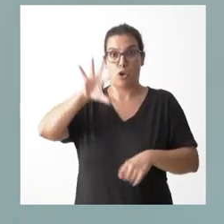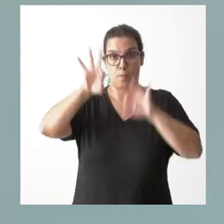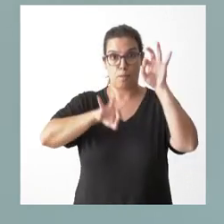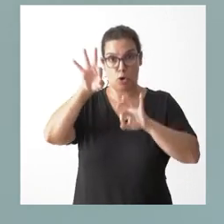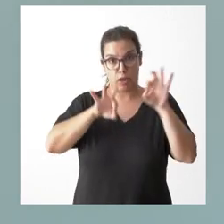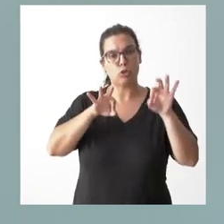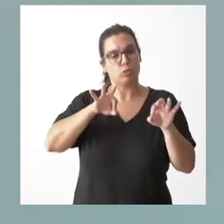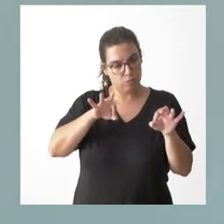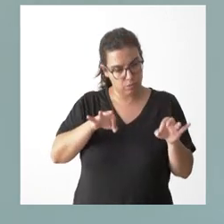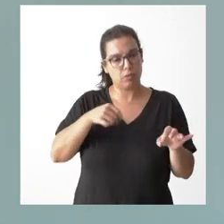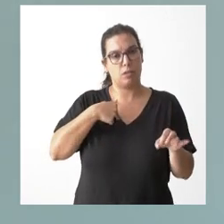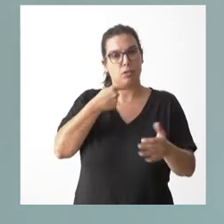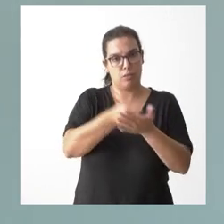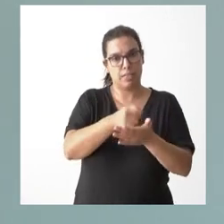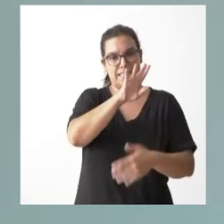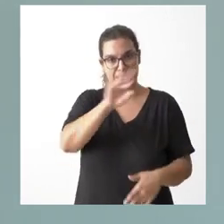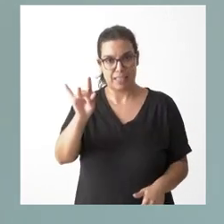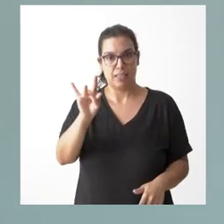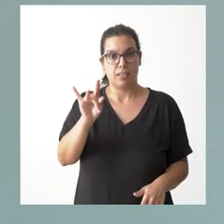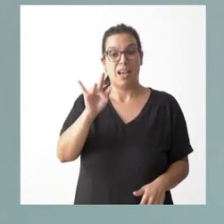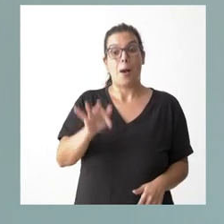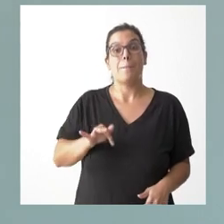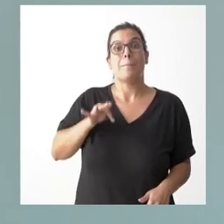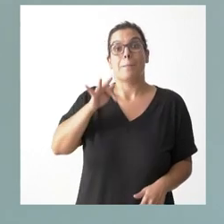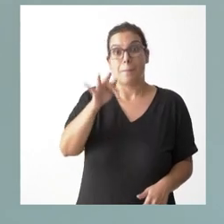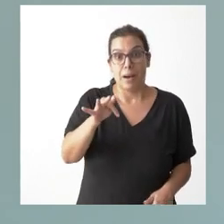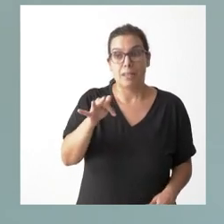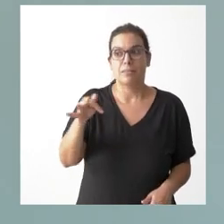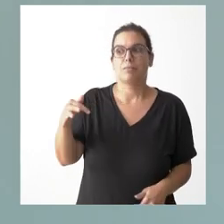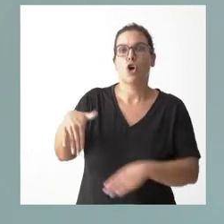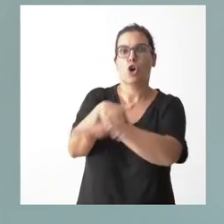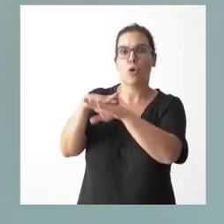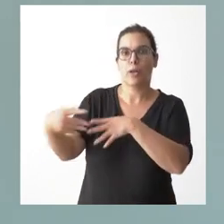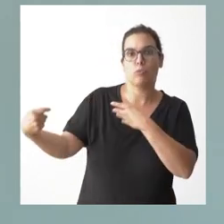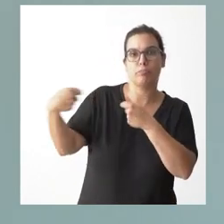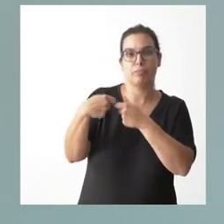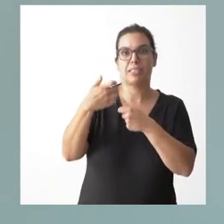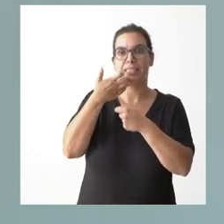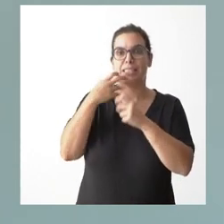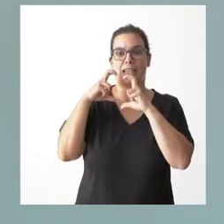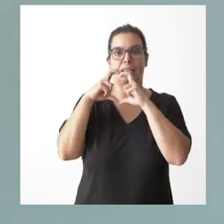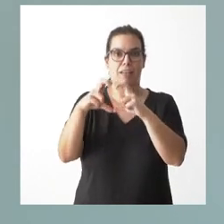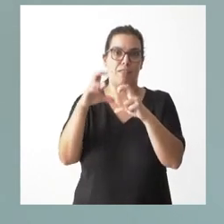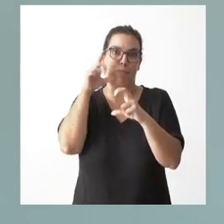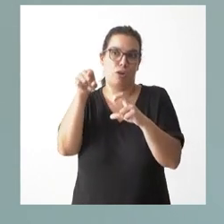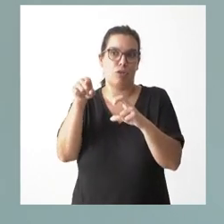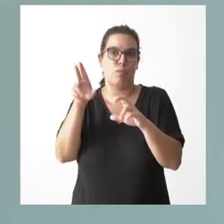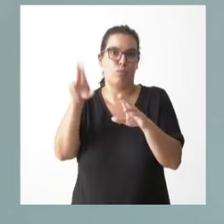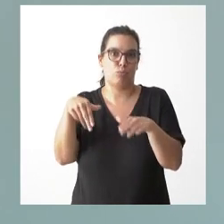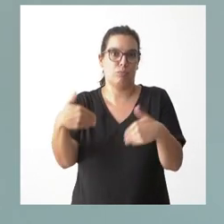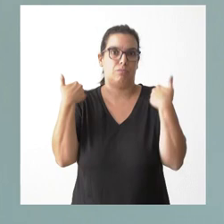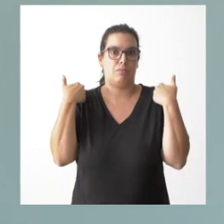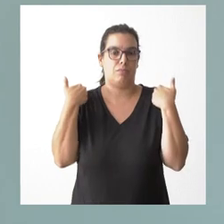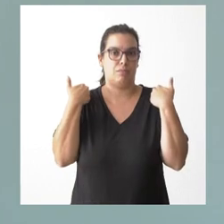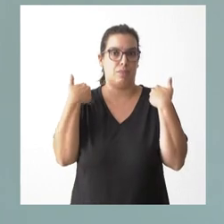va a aportar la Junta de Castilla y León, sino un añadido que aporte el Gobierno, toda vez que Renfe es una competencia de ámbito